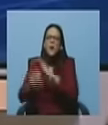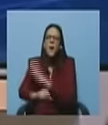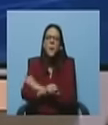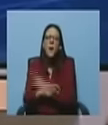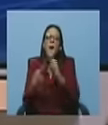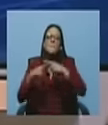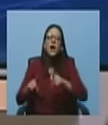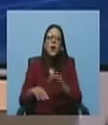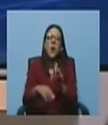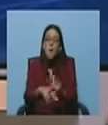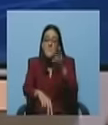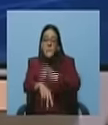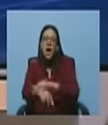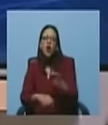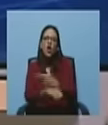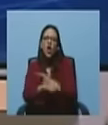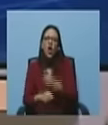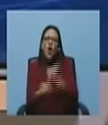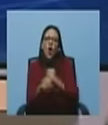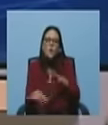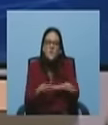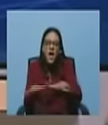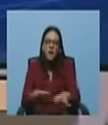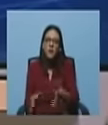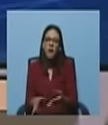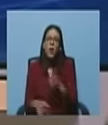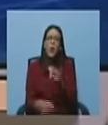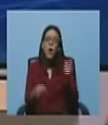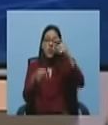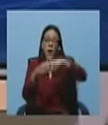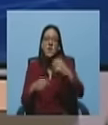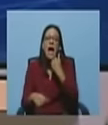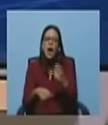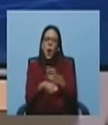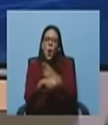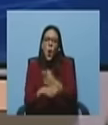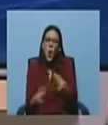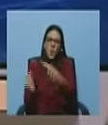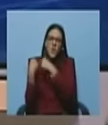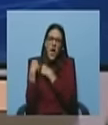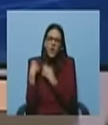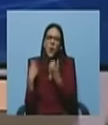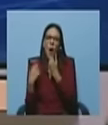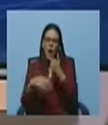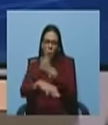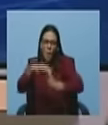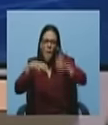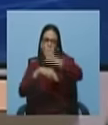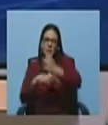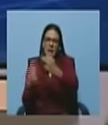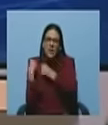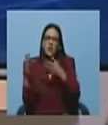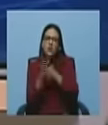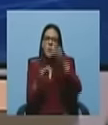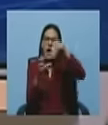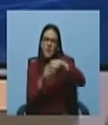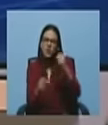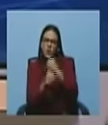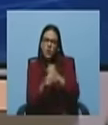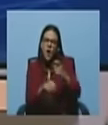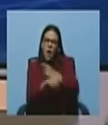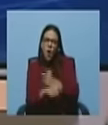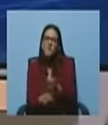peor gobernando. Cada vez que llegan al gobierno, a un cargo de gobierno,